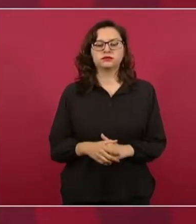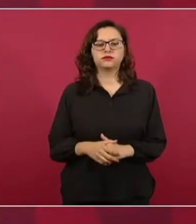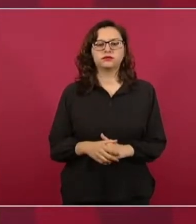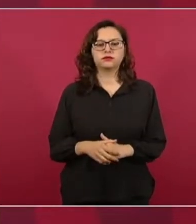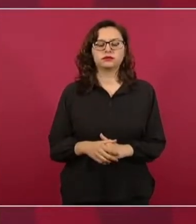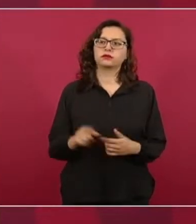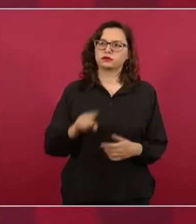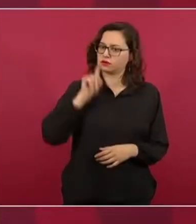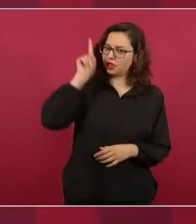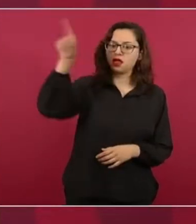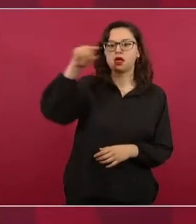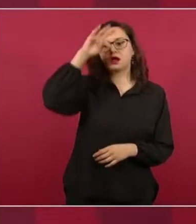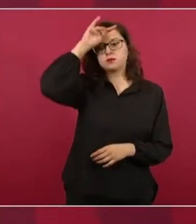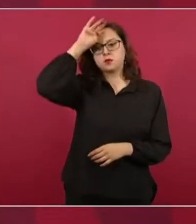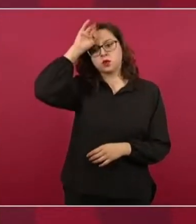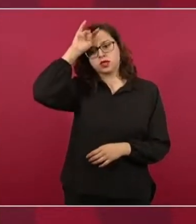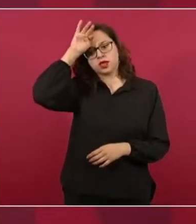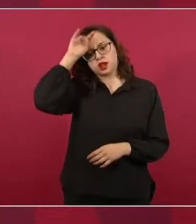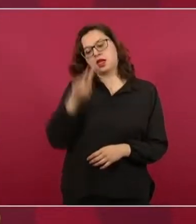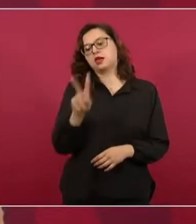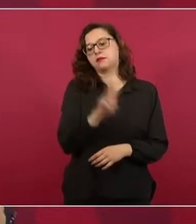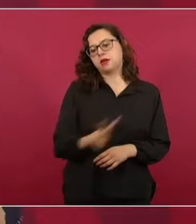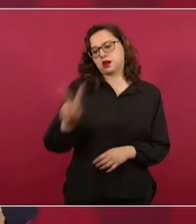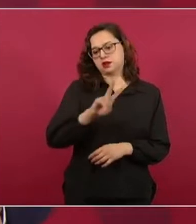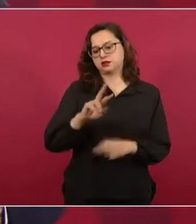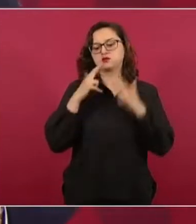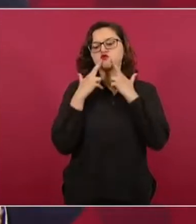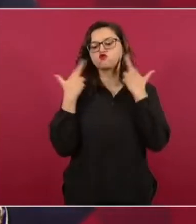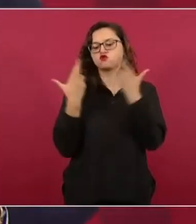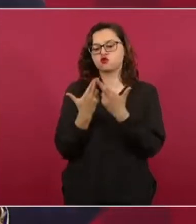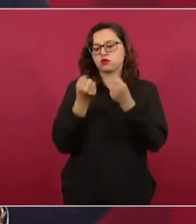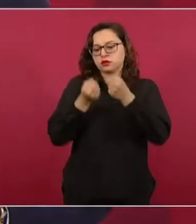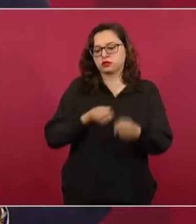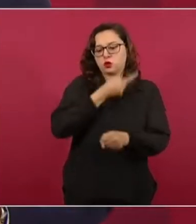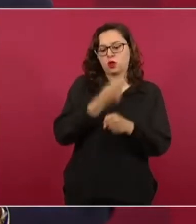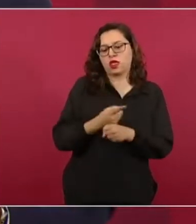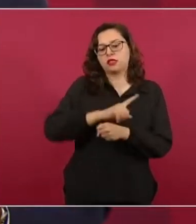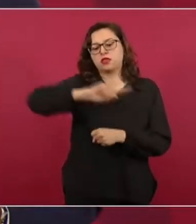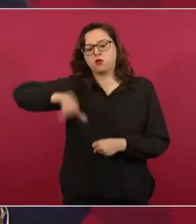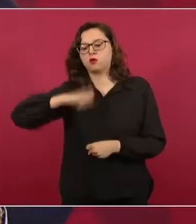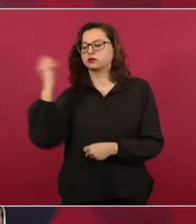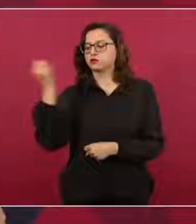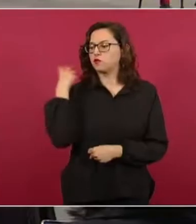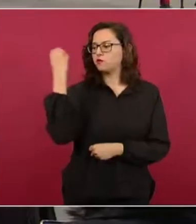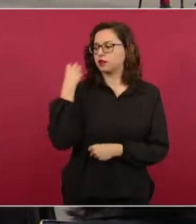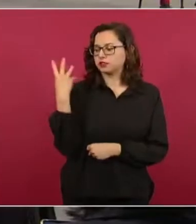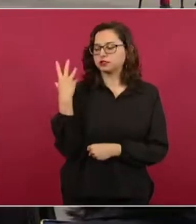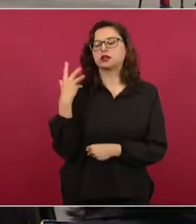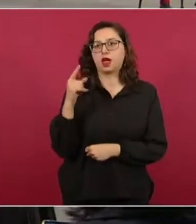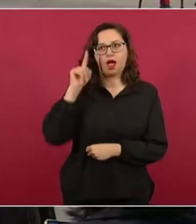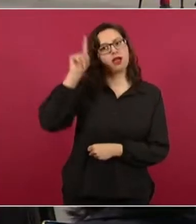en Monterrey y va a llevarse a cabo la conferencia de